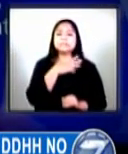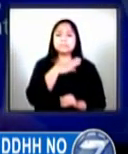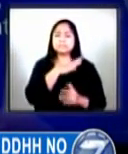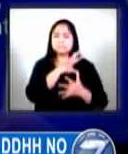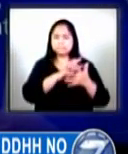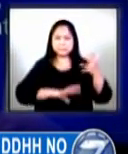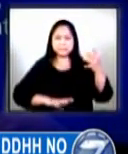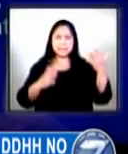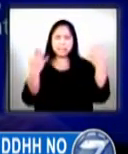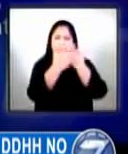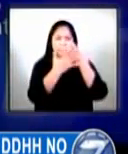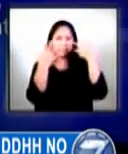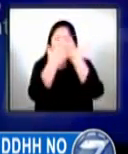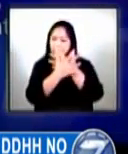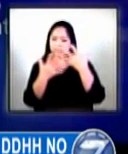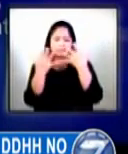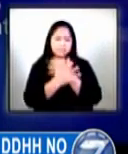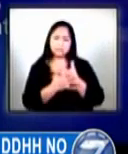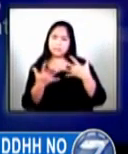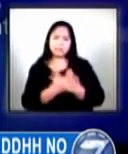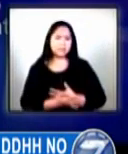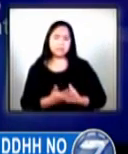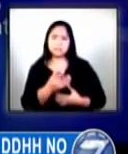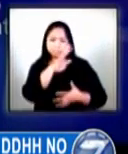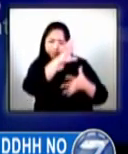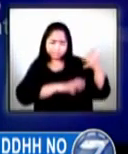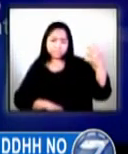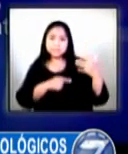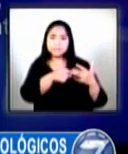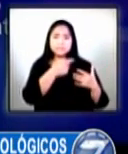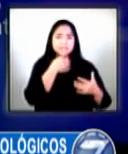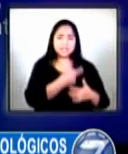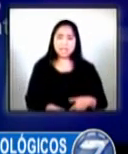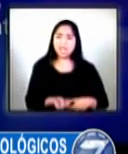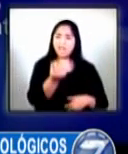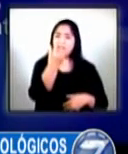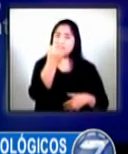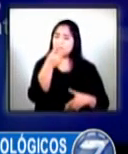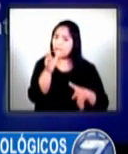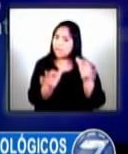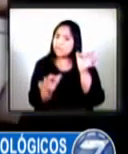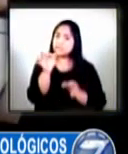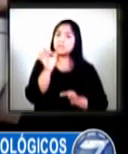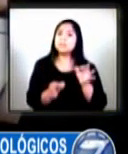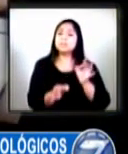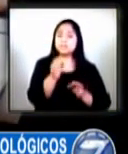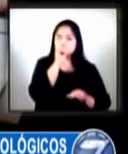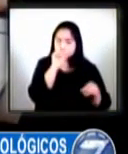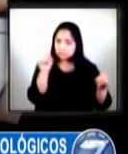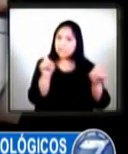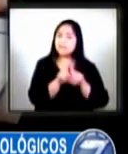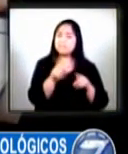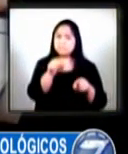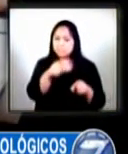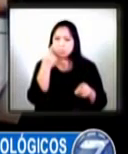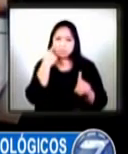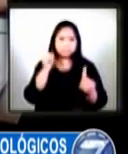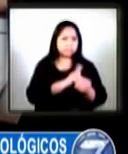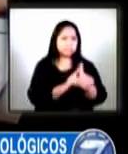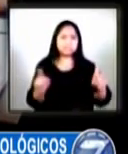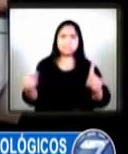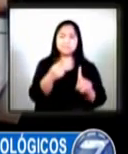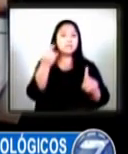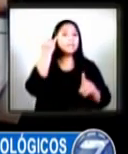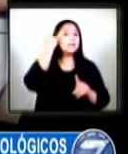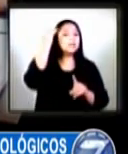errores metodológicos que evidencian la falta de rigor jurídico y el sesgo ideológico que